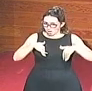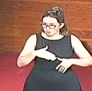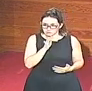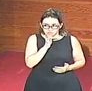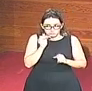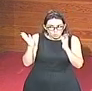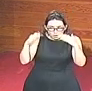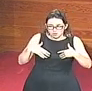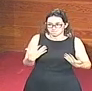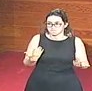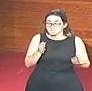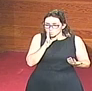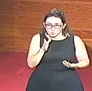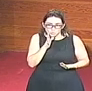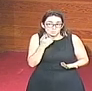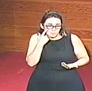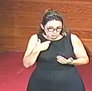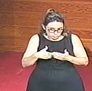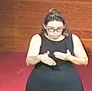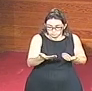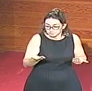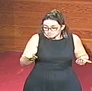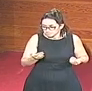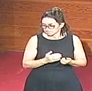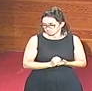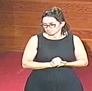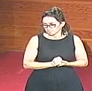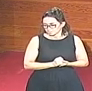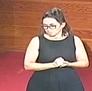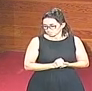Veremos por qué sobre el papel parece que sí, pero no.